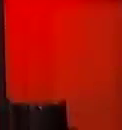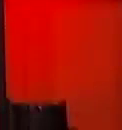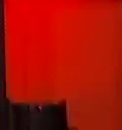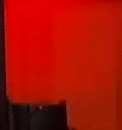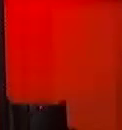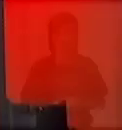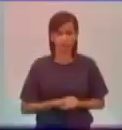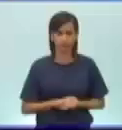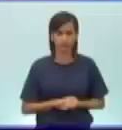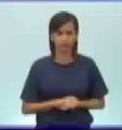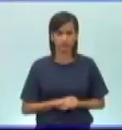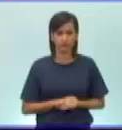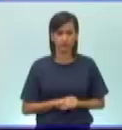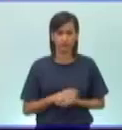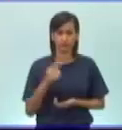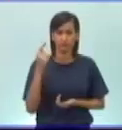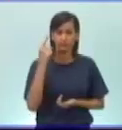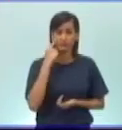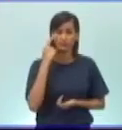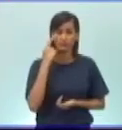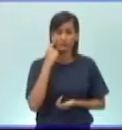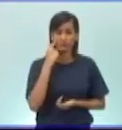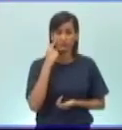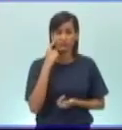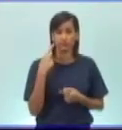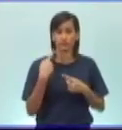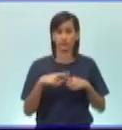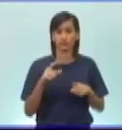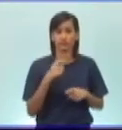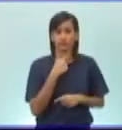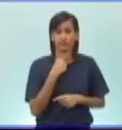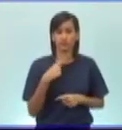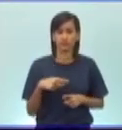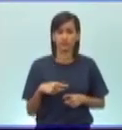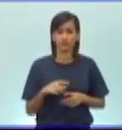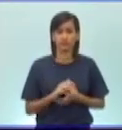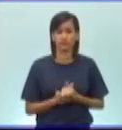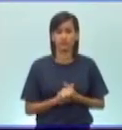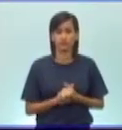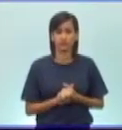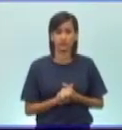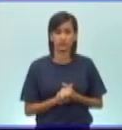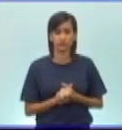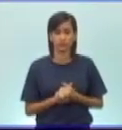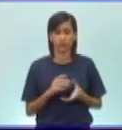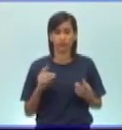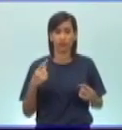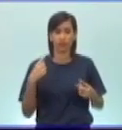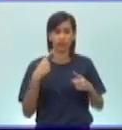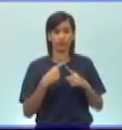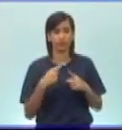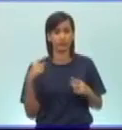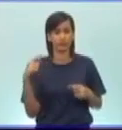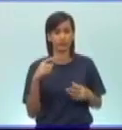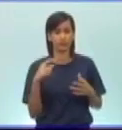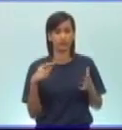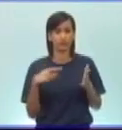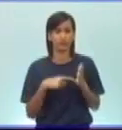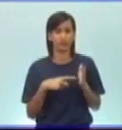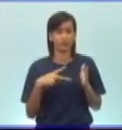Vamos a ver entonces un ejemplo de una operación combinada en la cual estamos